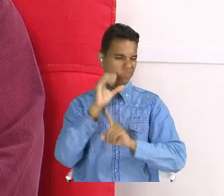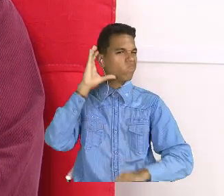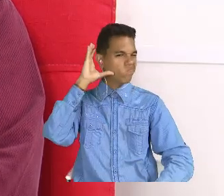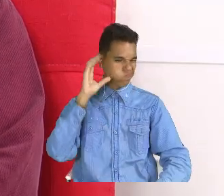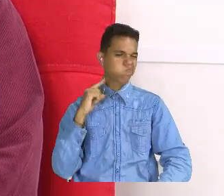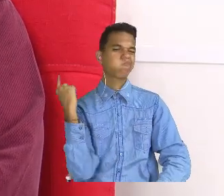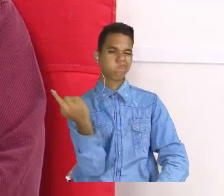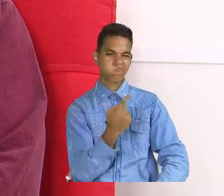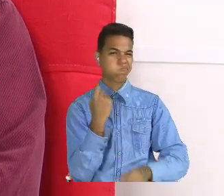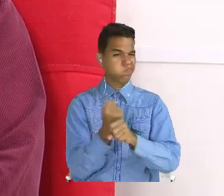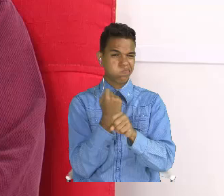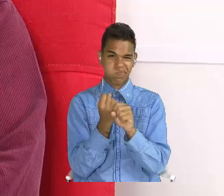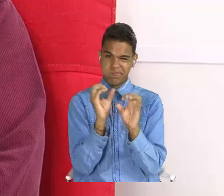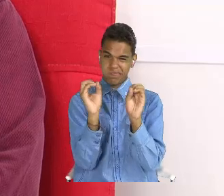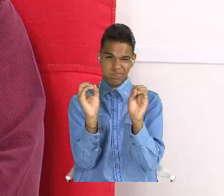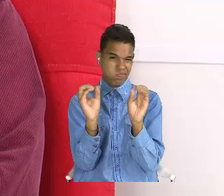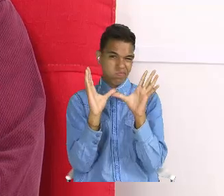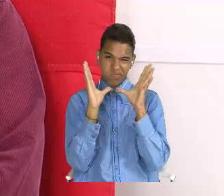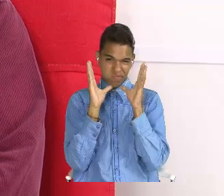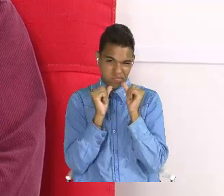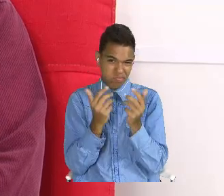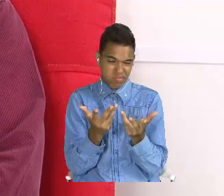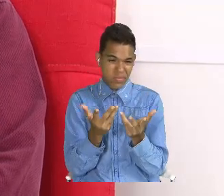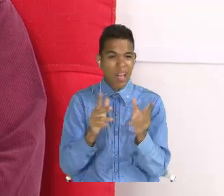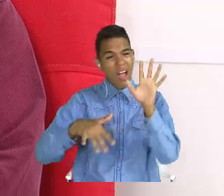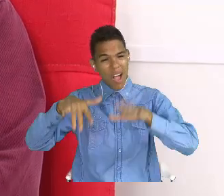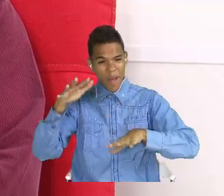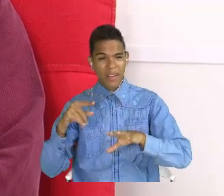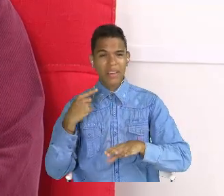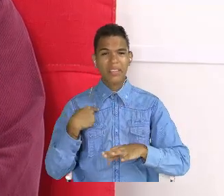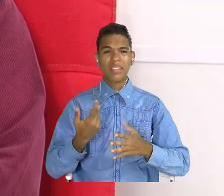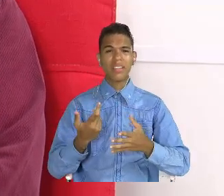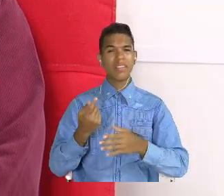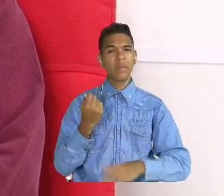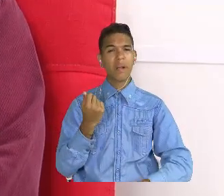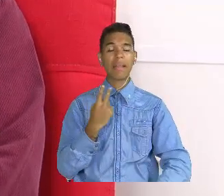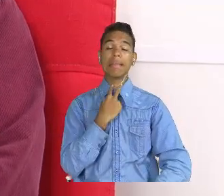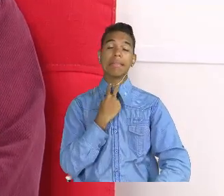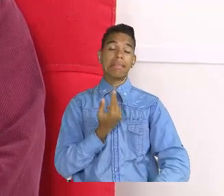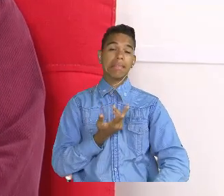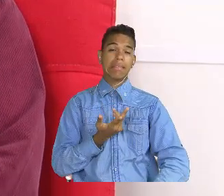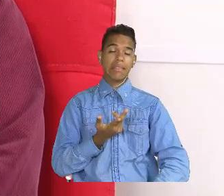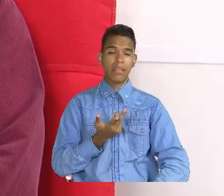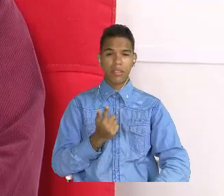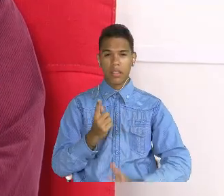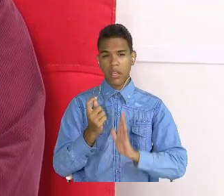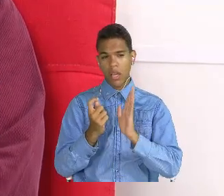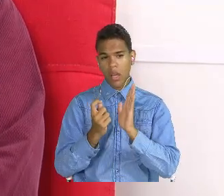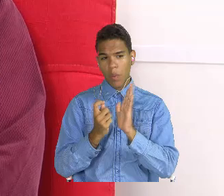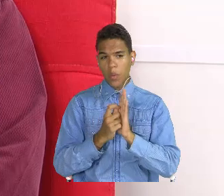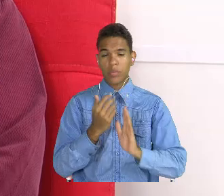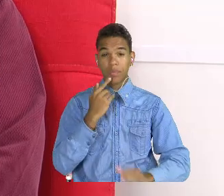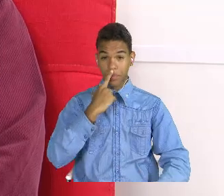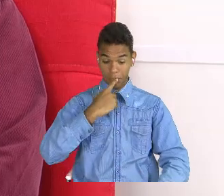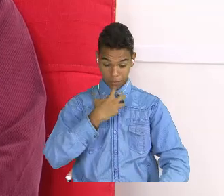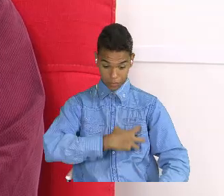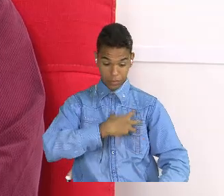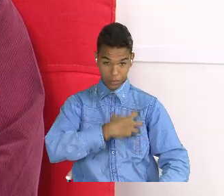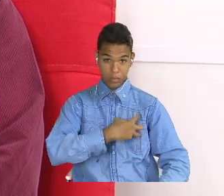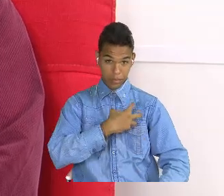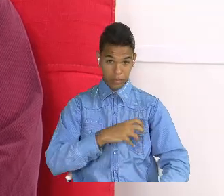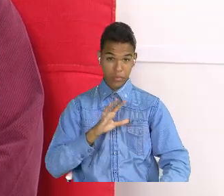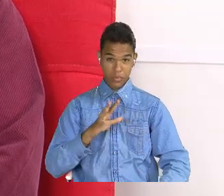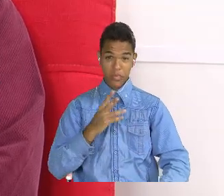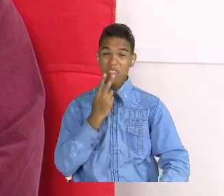un desempleo altísimo y a veces, pues obviamente la billetera no aguanta. Pero digámoslo así, las frutas en un paciente